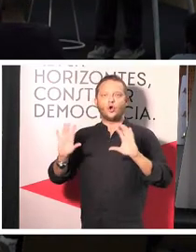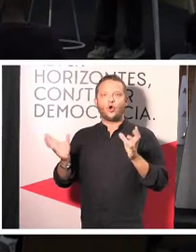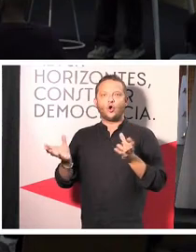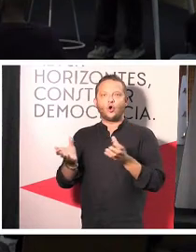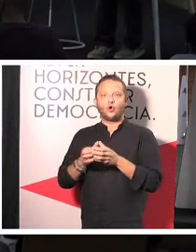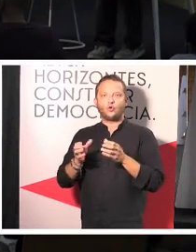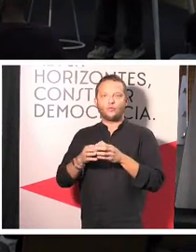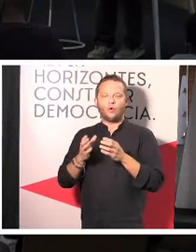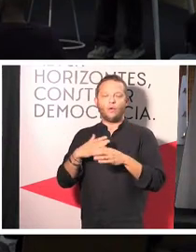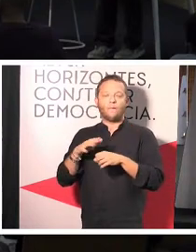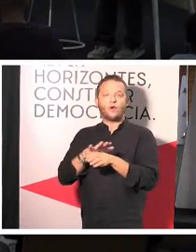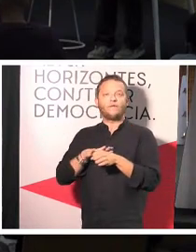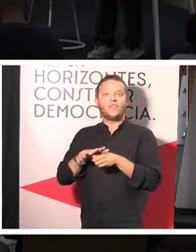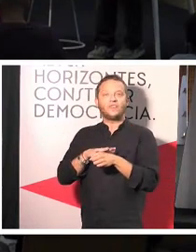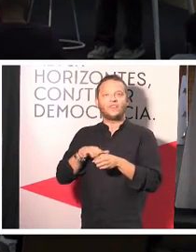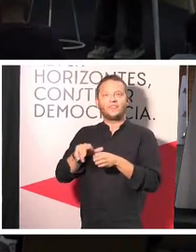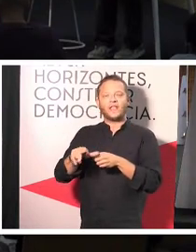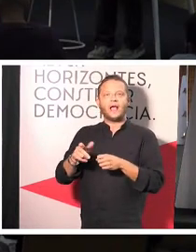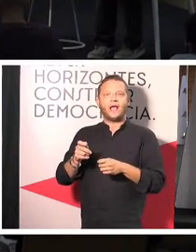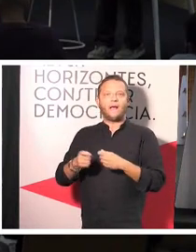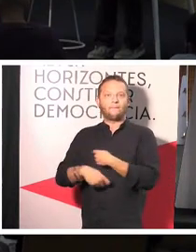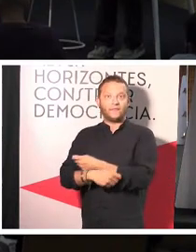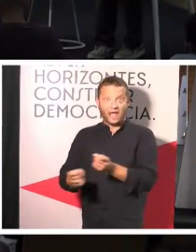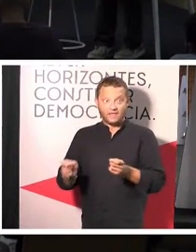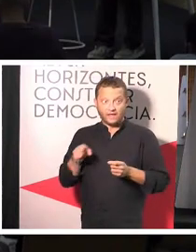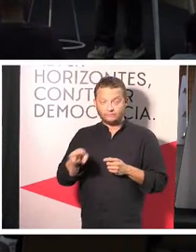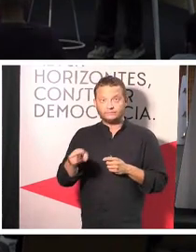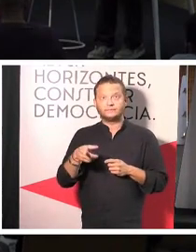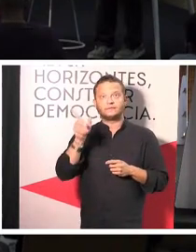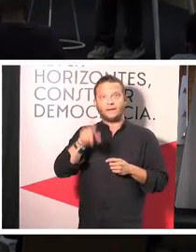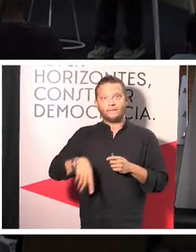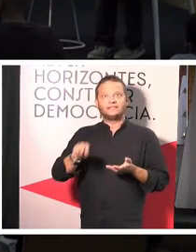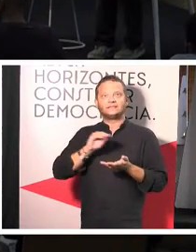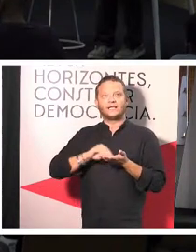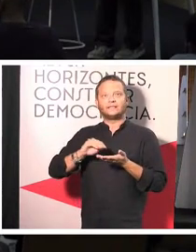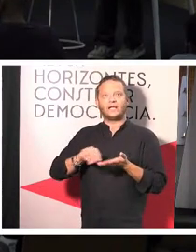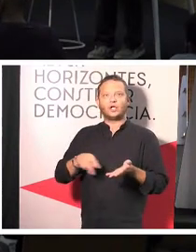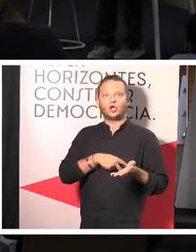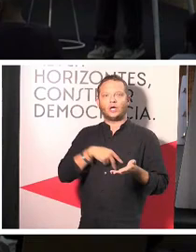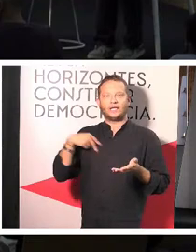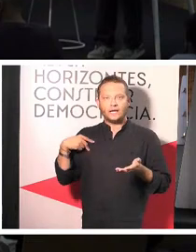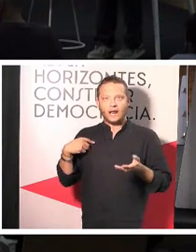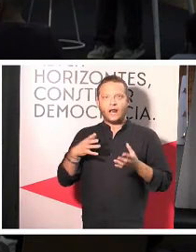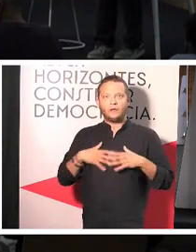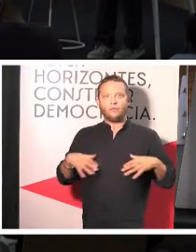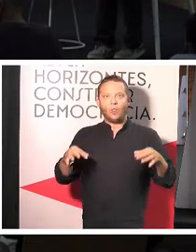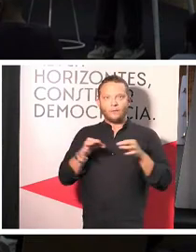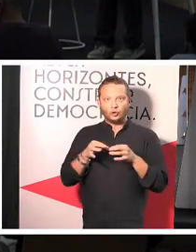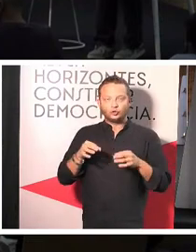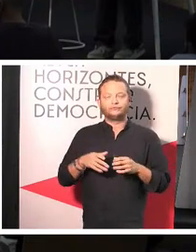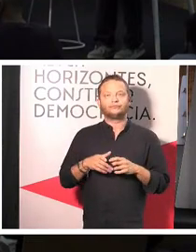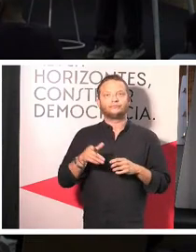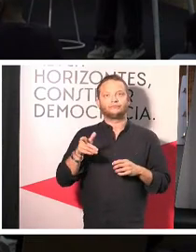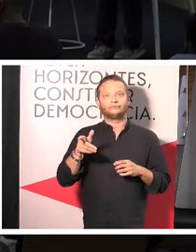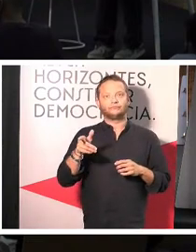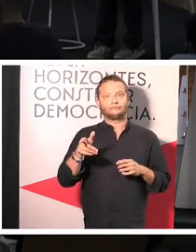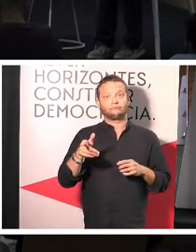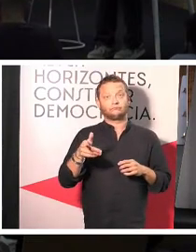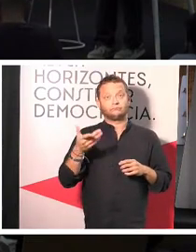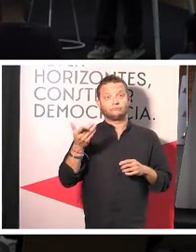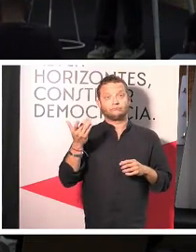Parlamentario Confederal por la provincia de Vizcaya. Fue también secretario general del Carrequín Podemos y, bueno, pues